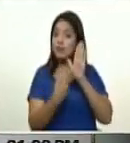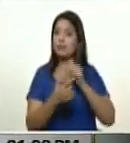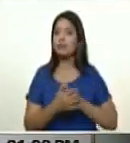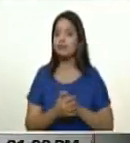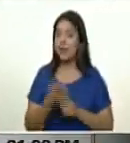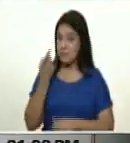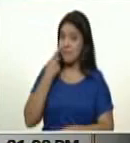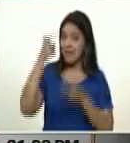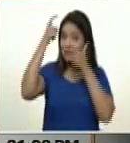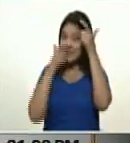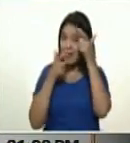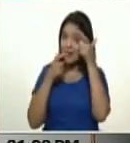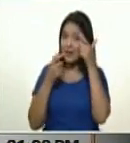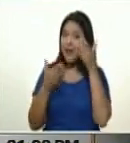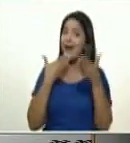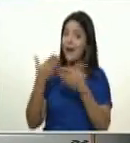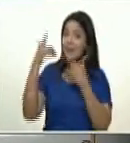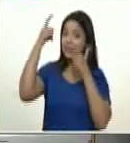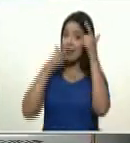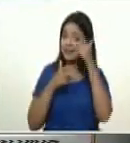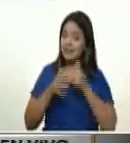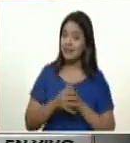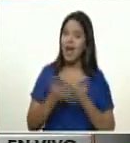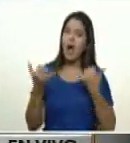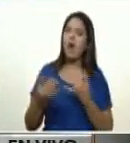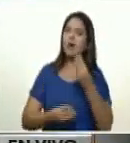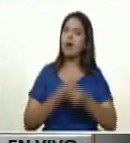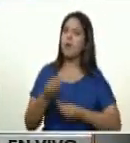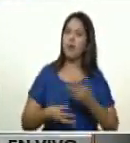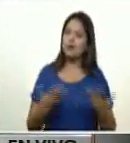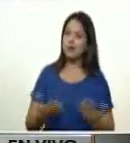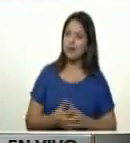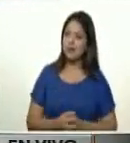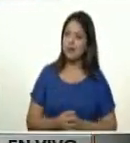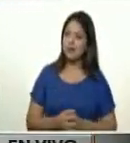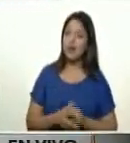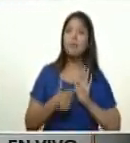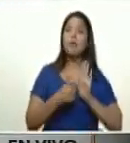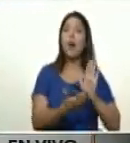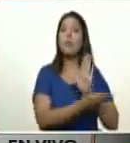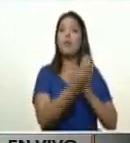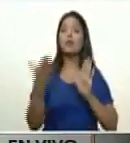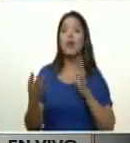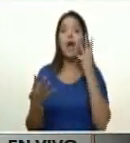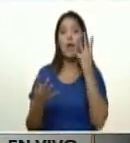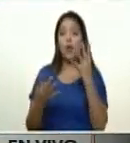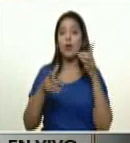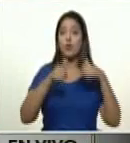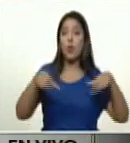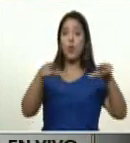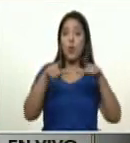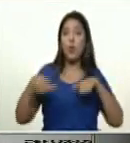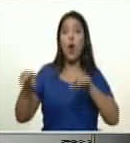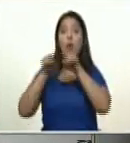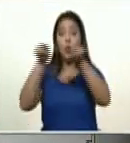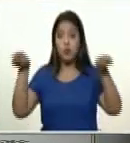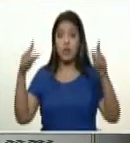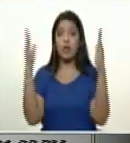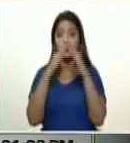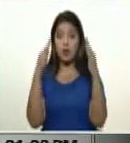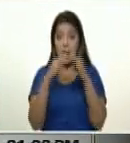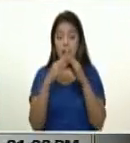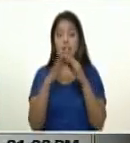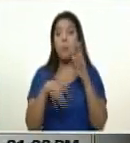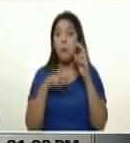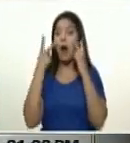Chávez, pues. ¿Qué les parece? ¿Qué vamos a hacer ahora, Hernán? Bueno, vamos a mostrarle las cuatro estaciones para que usted en su casa pueda ver